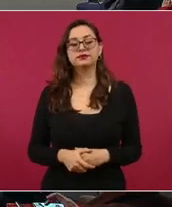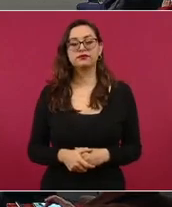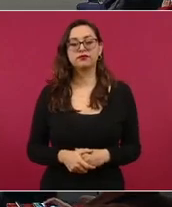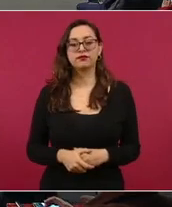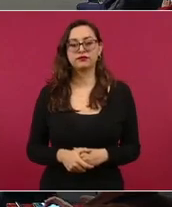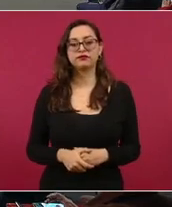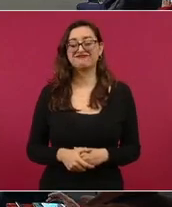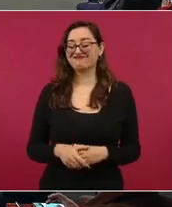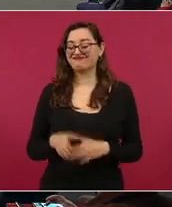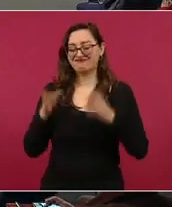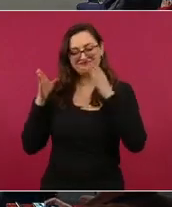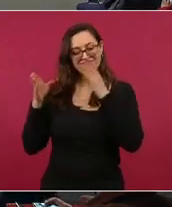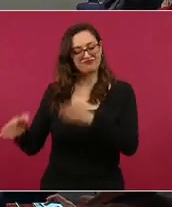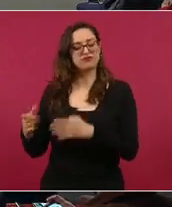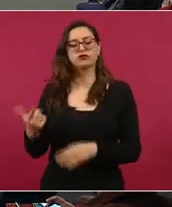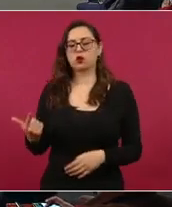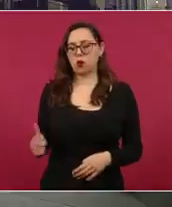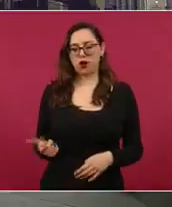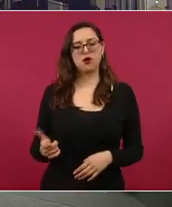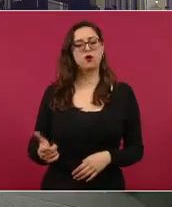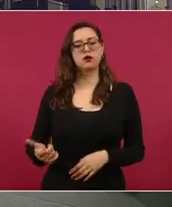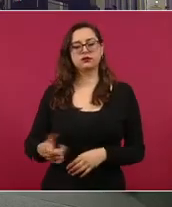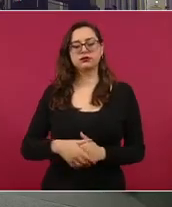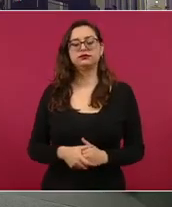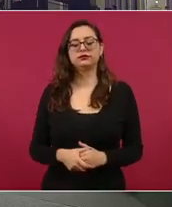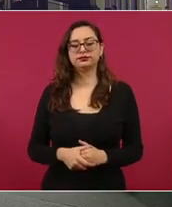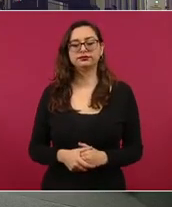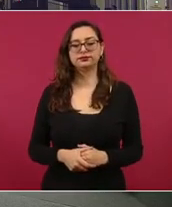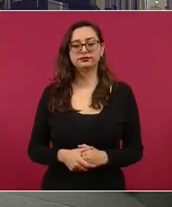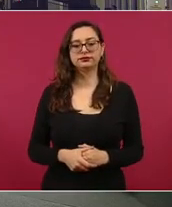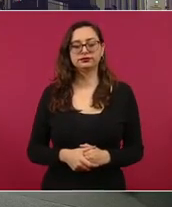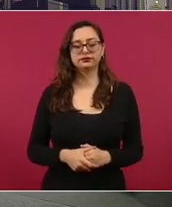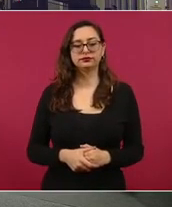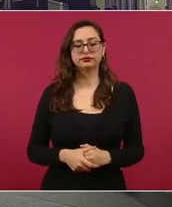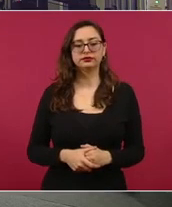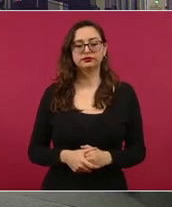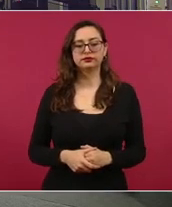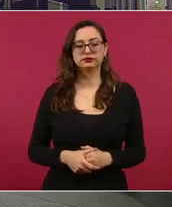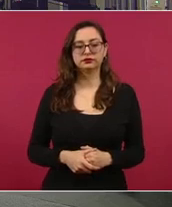en particular. ¿Como el de Zacatecas y Michoacán?